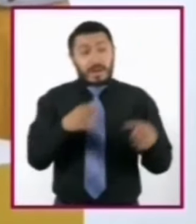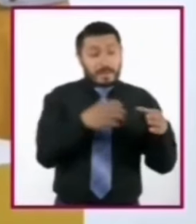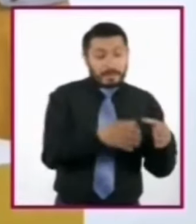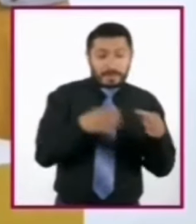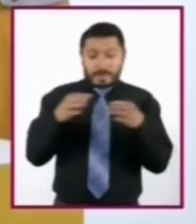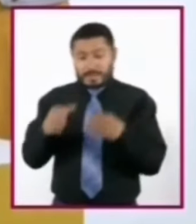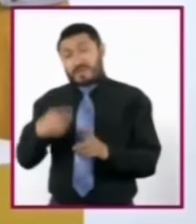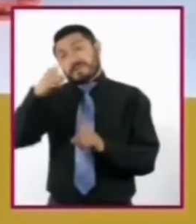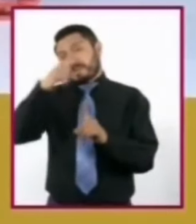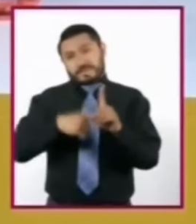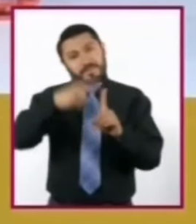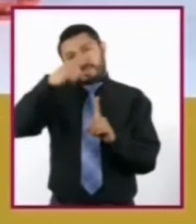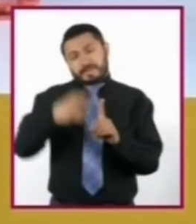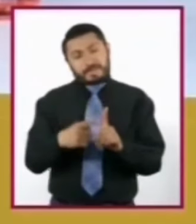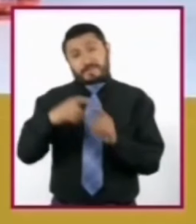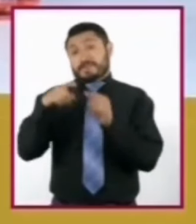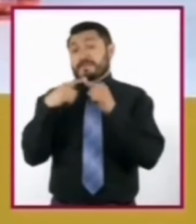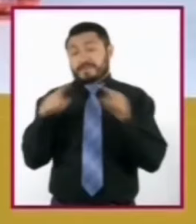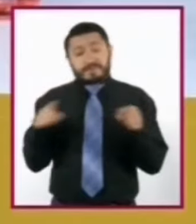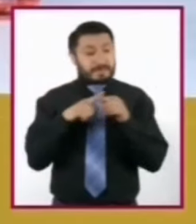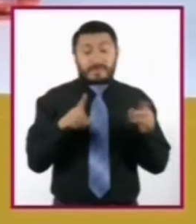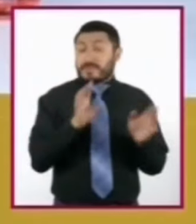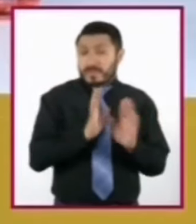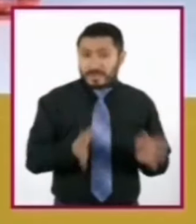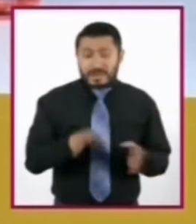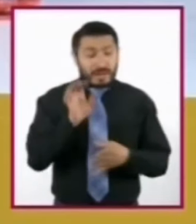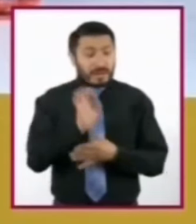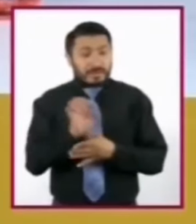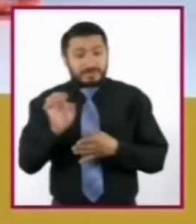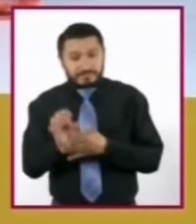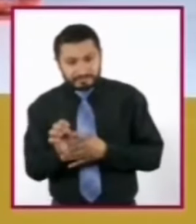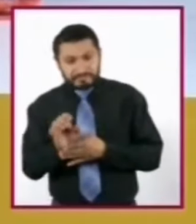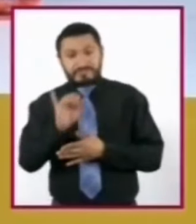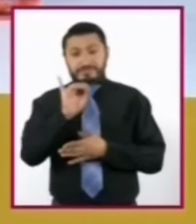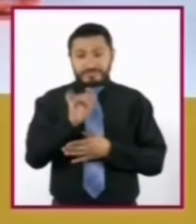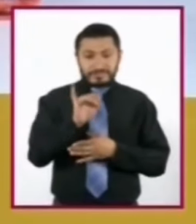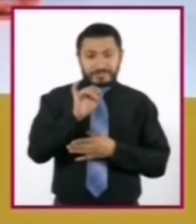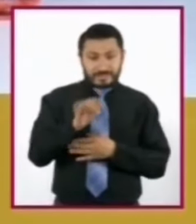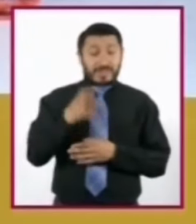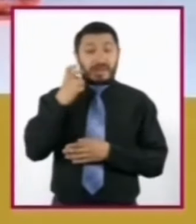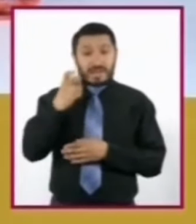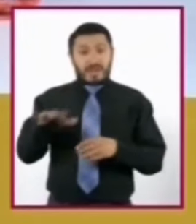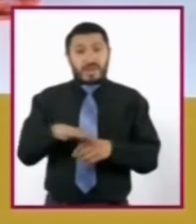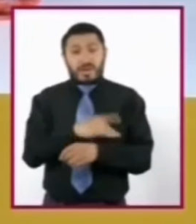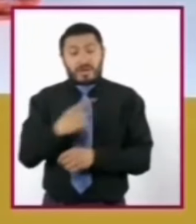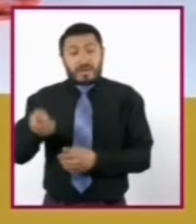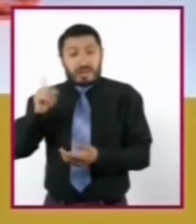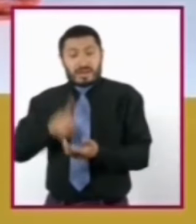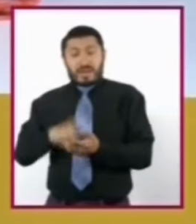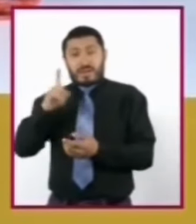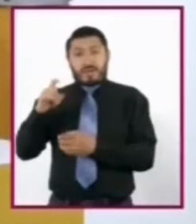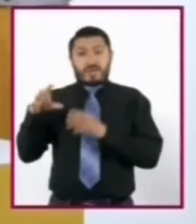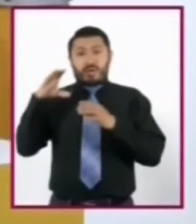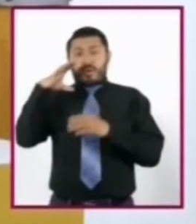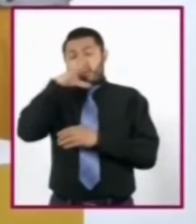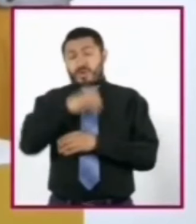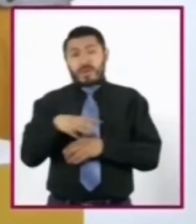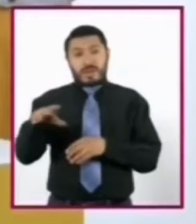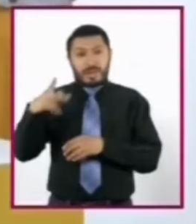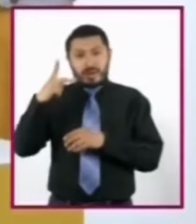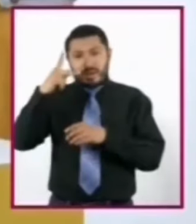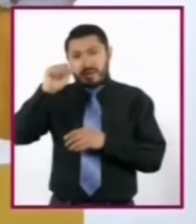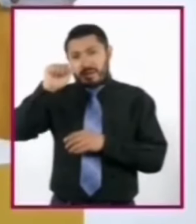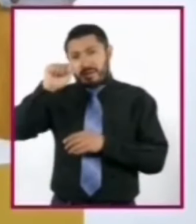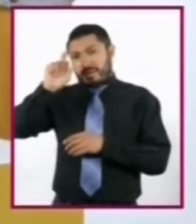la temperatura del agua. Entonces, sí, es porque en el agua caliente las partículas tienen mayor